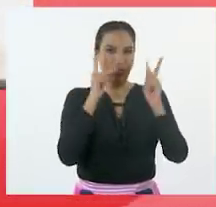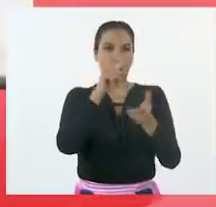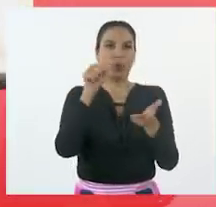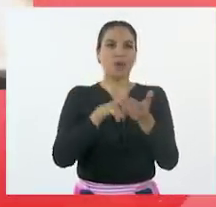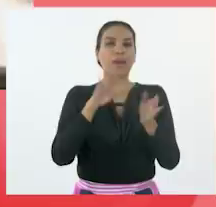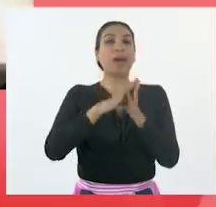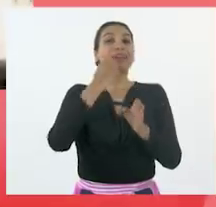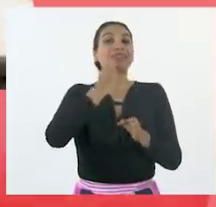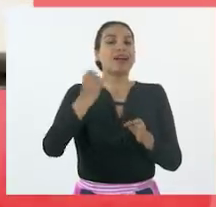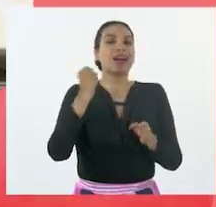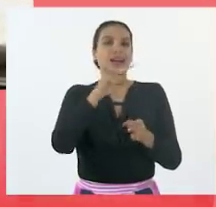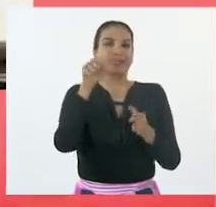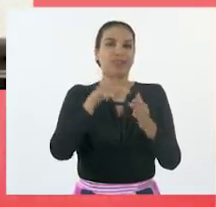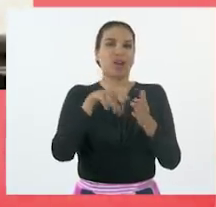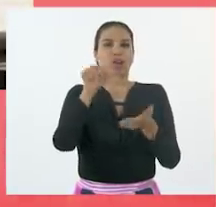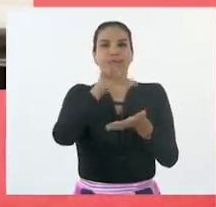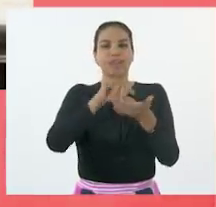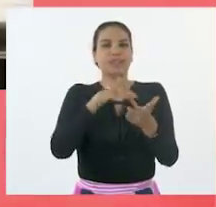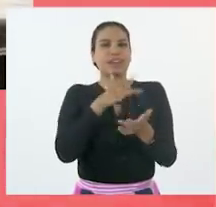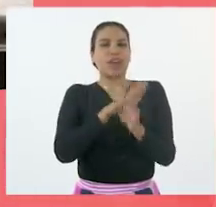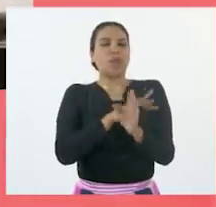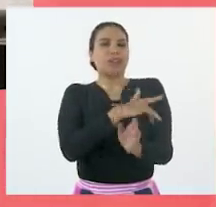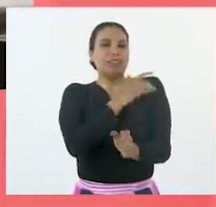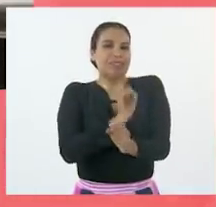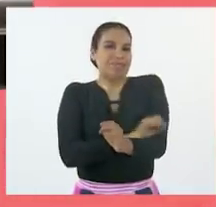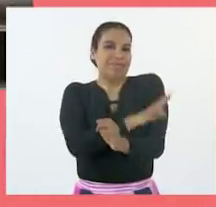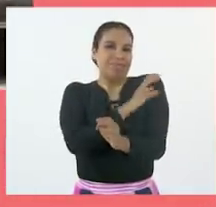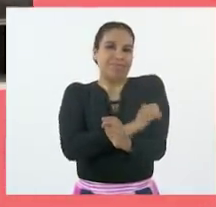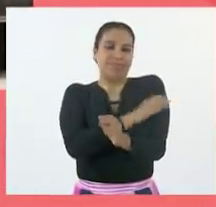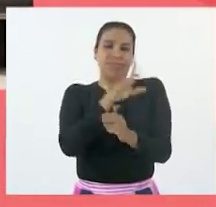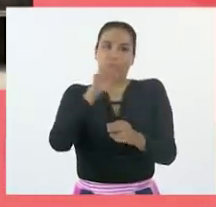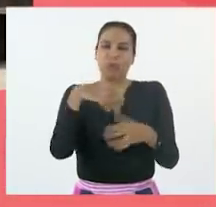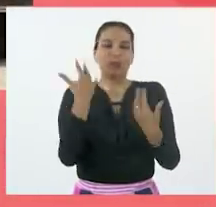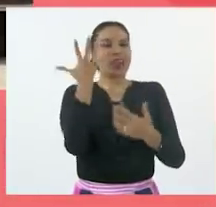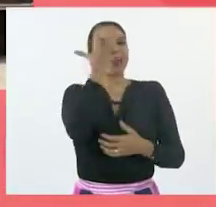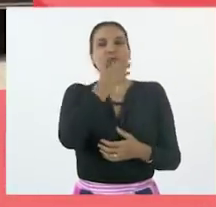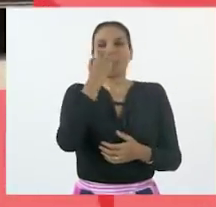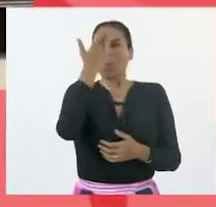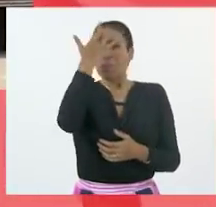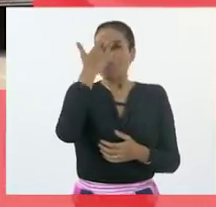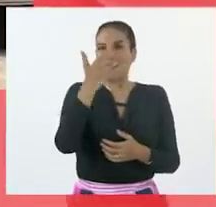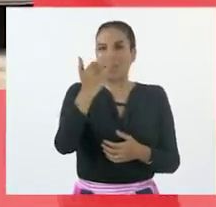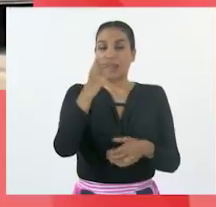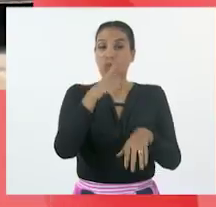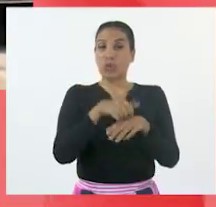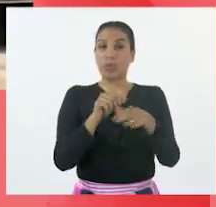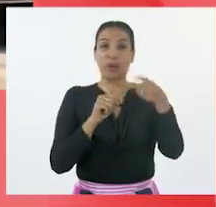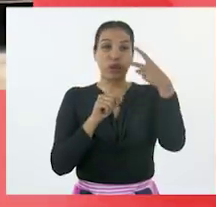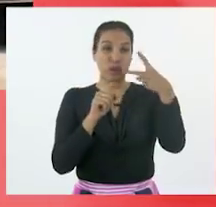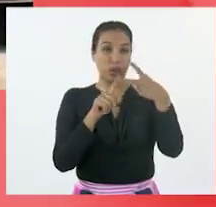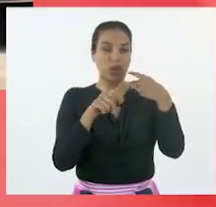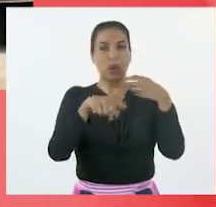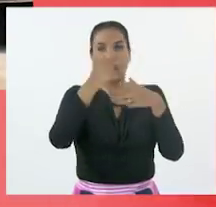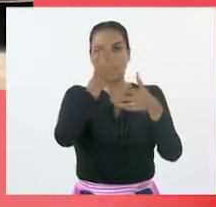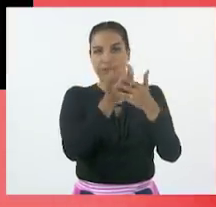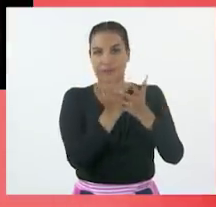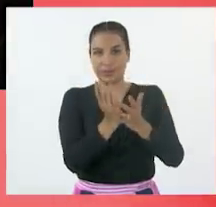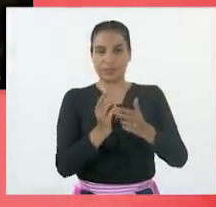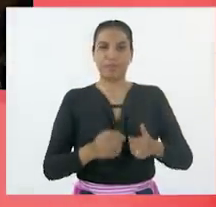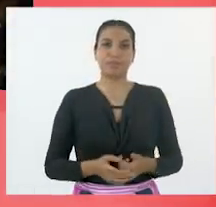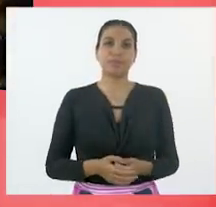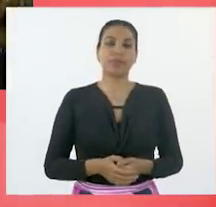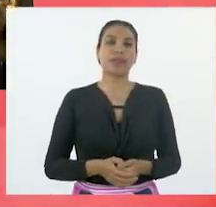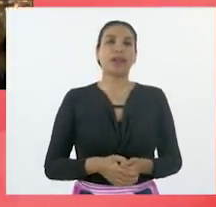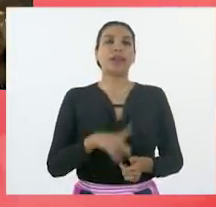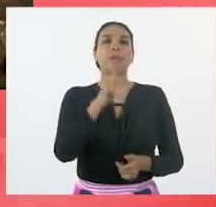lugar famoso por ser un centro energético que es auténticamente mágico. El número 2 de los 11 más.